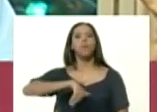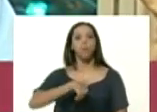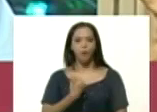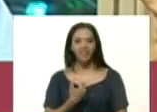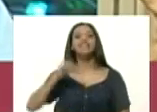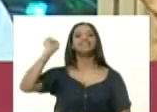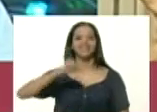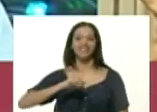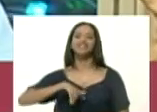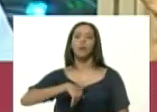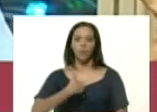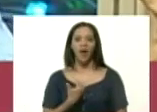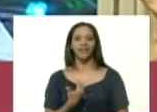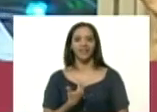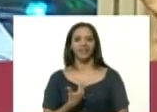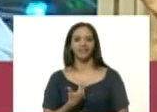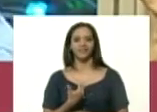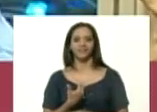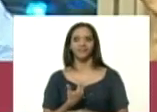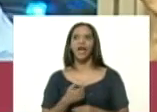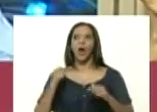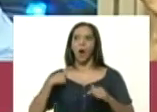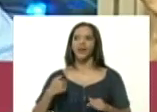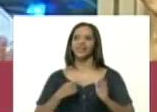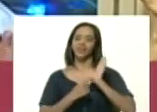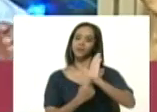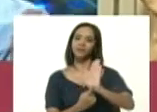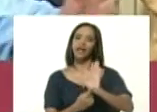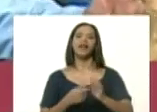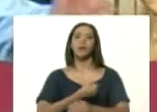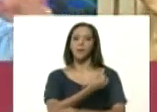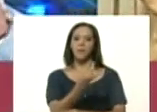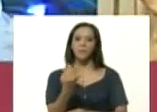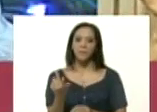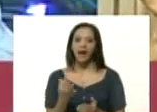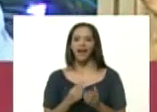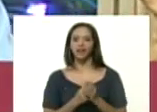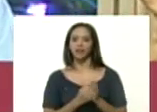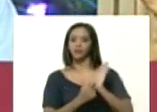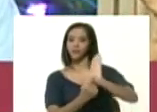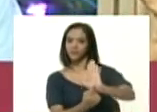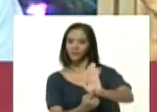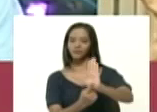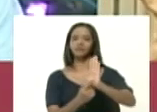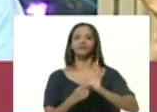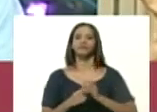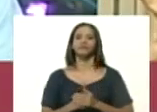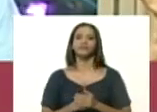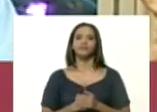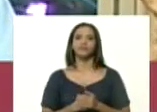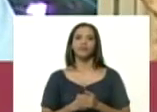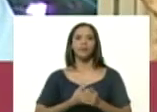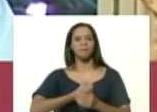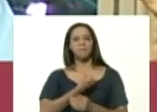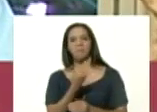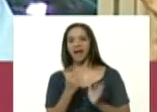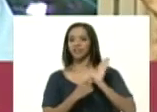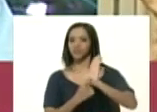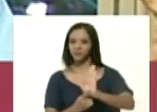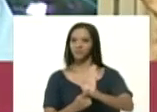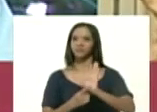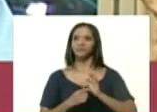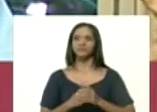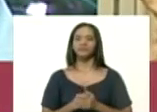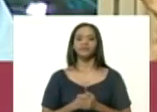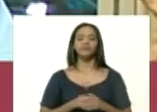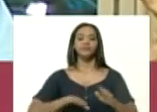sí se puede. Hoy quiero mostrar varios botones, como se dice, para muestra un botón, para muestra varios botones, ¿no? En